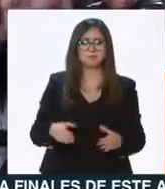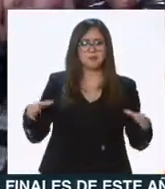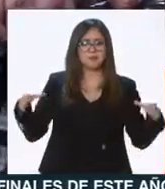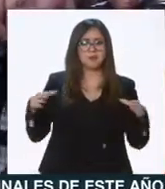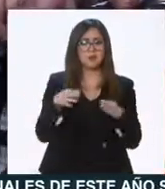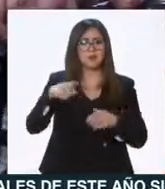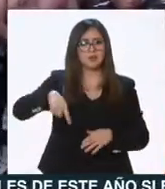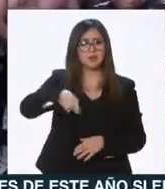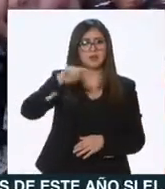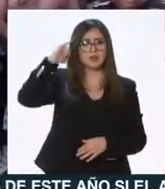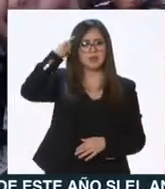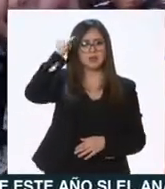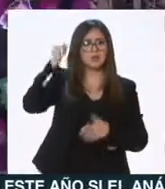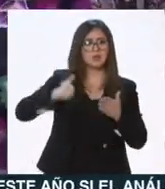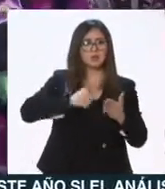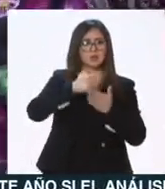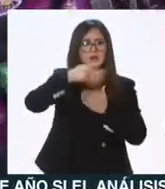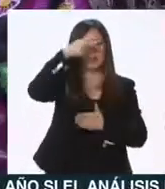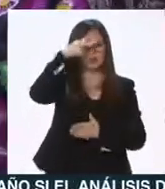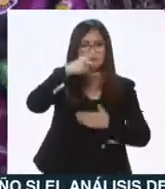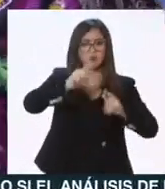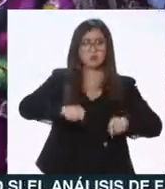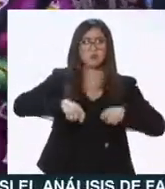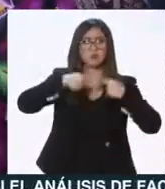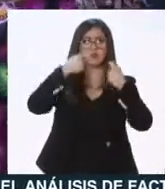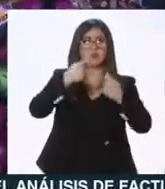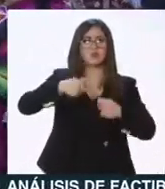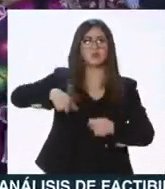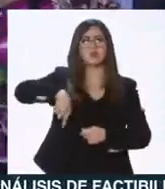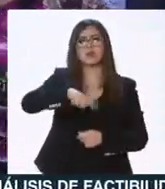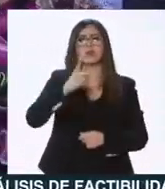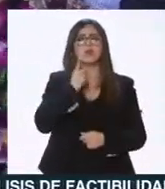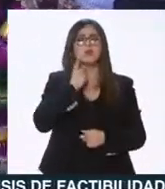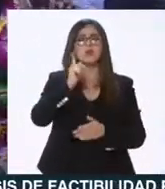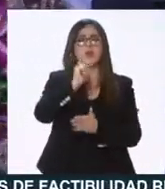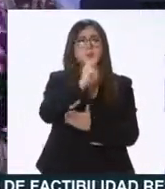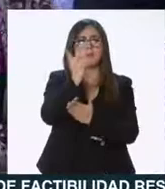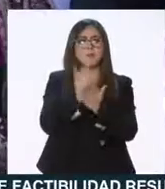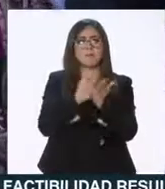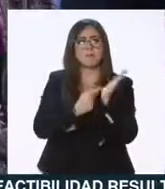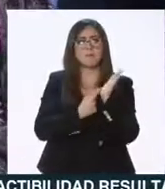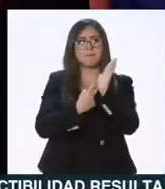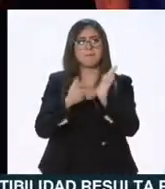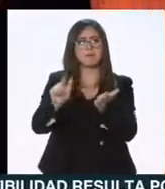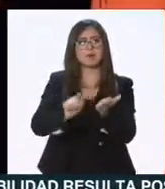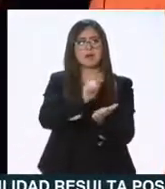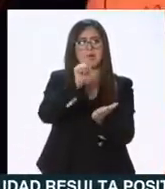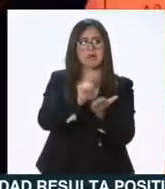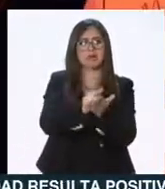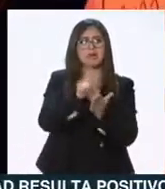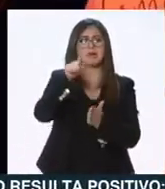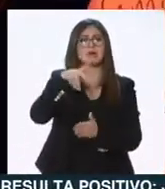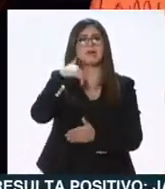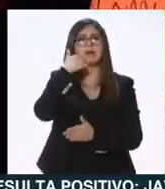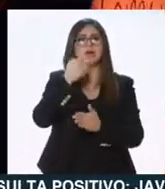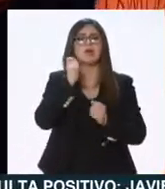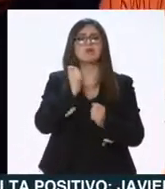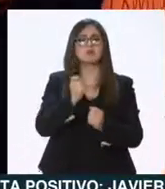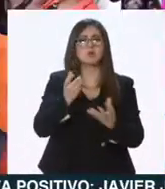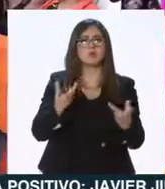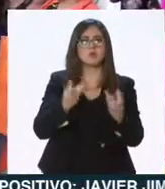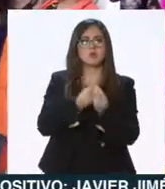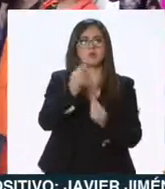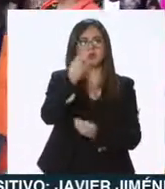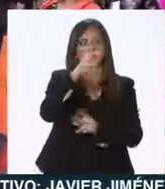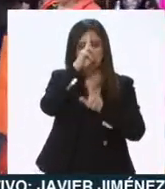Parlamento Indígena de la Ciudad de México entregaron a legisladores locales una propuesta de proyecto de ley mediante la cual se busca fortalecer los derechos de los